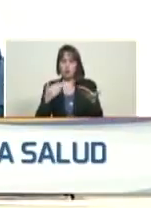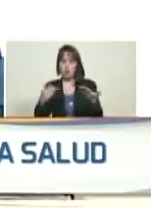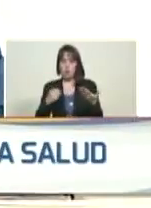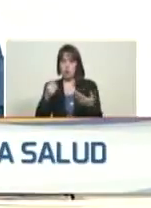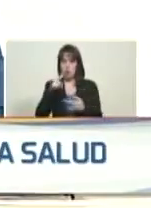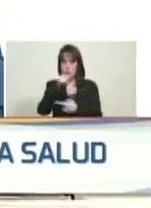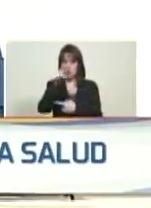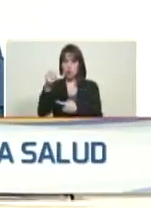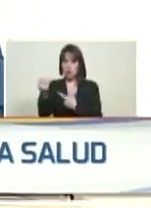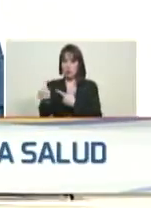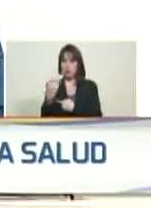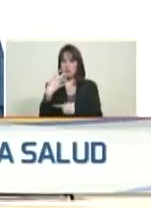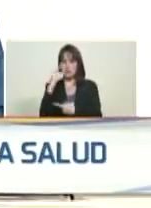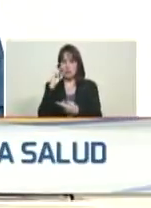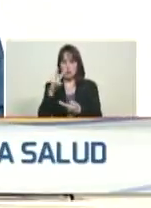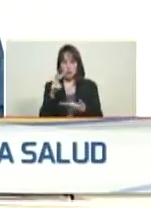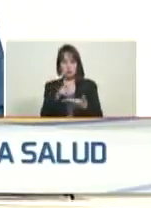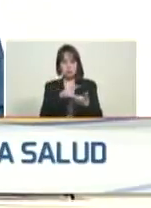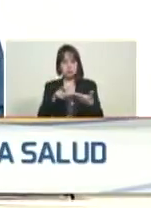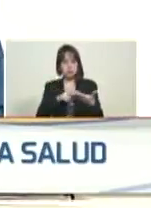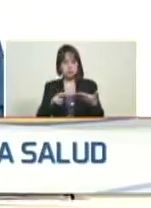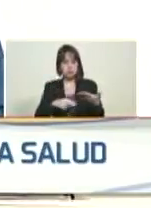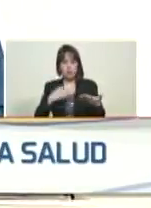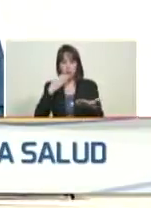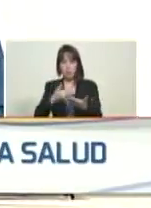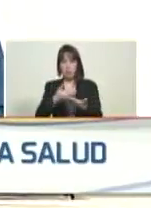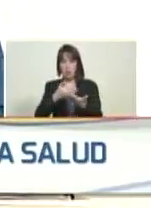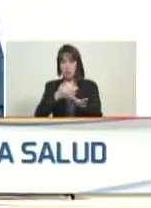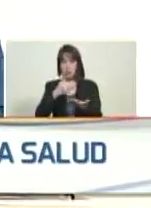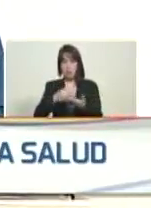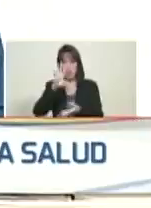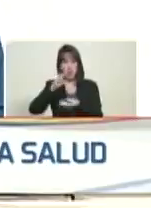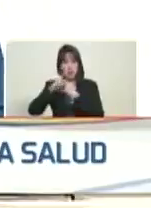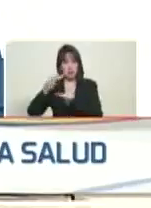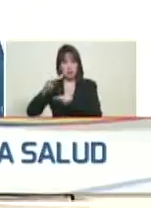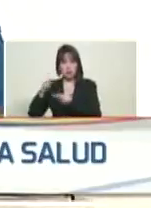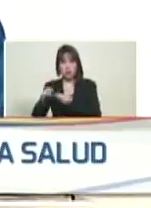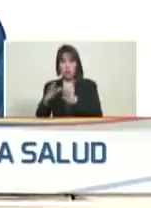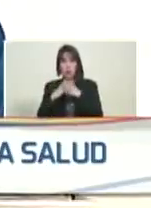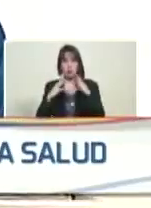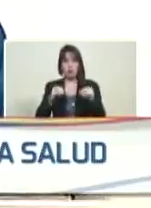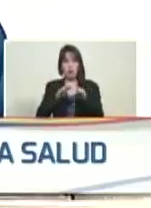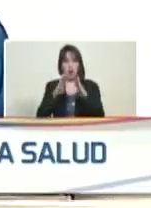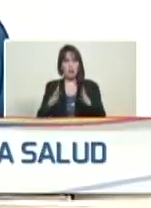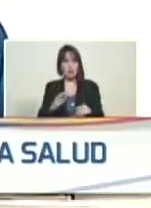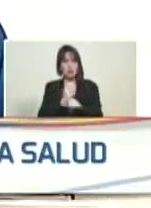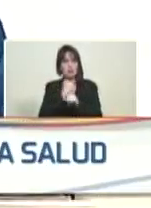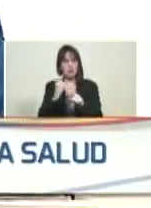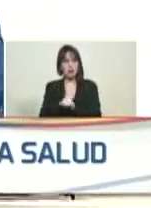enviaron con las propuestas y conclusiones de todas las mesas de trabajo.